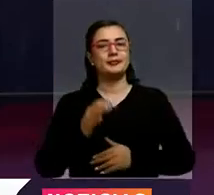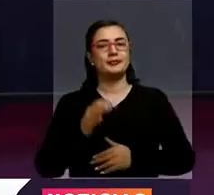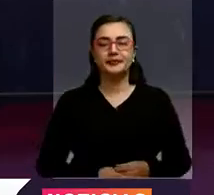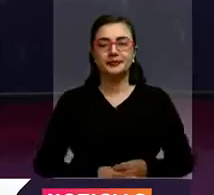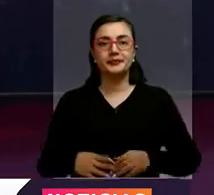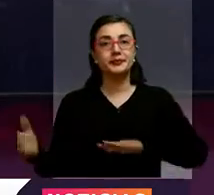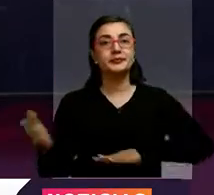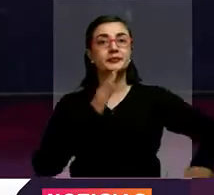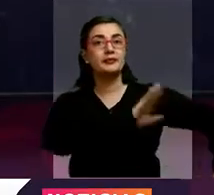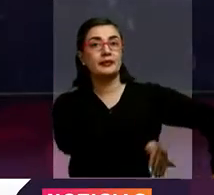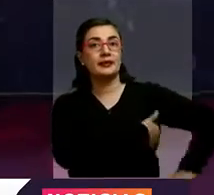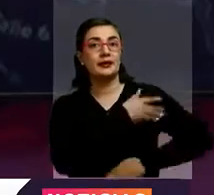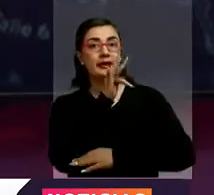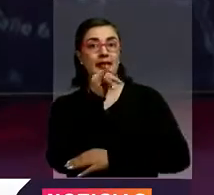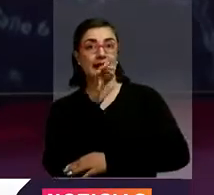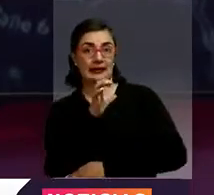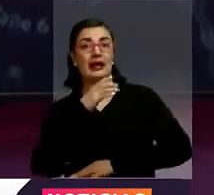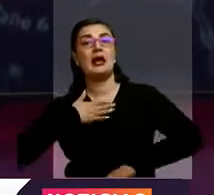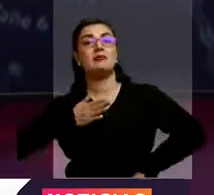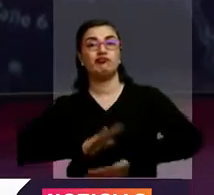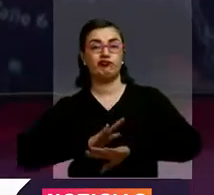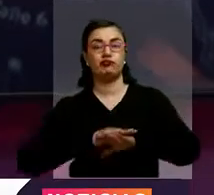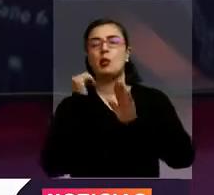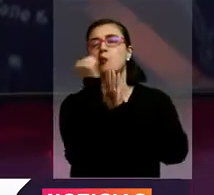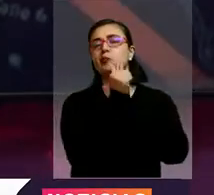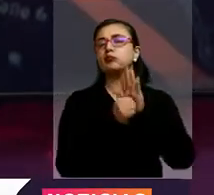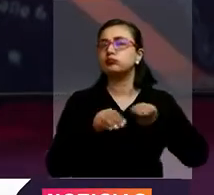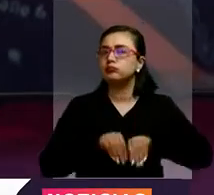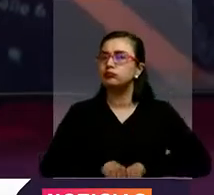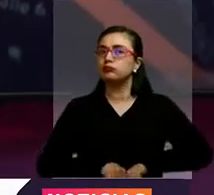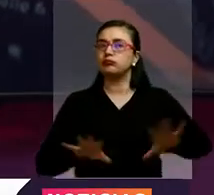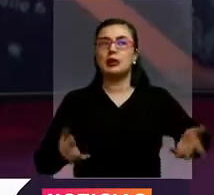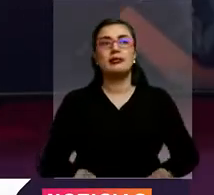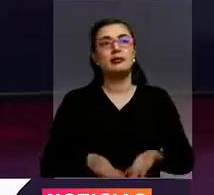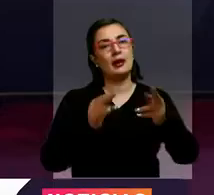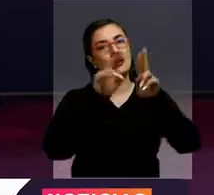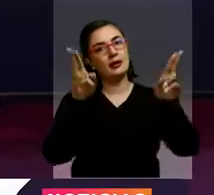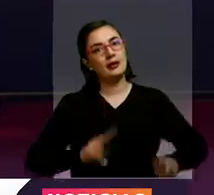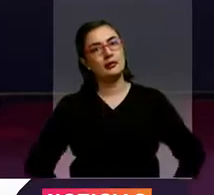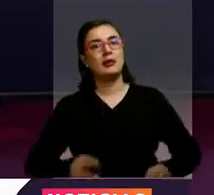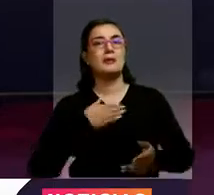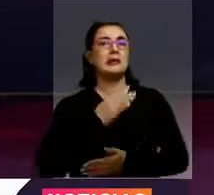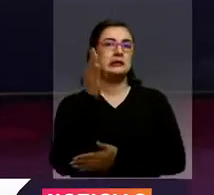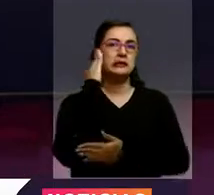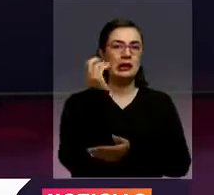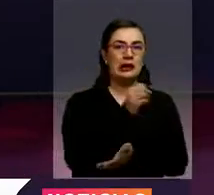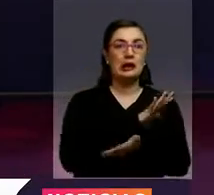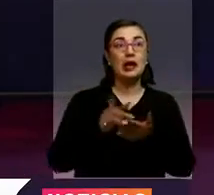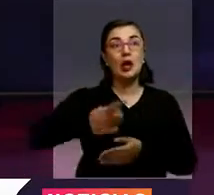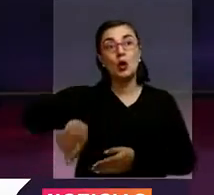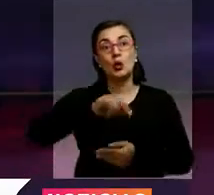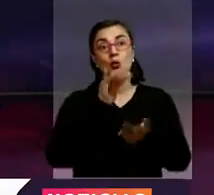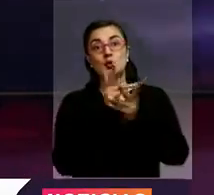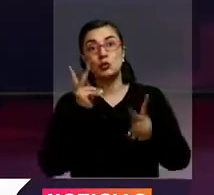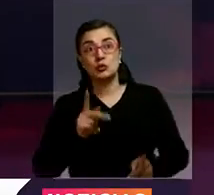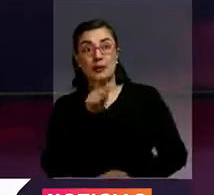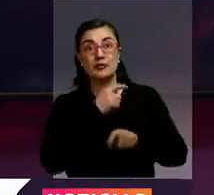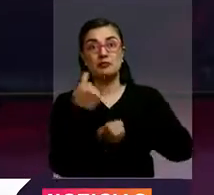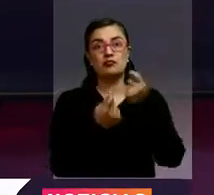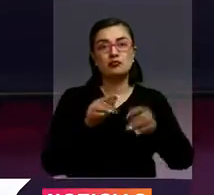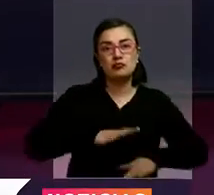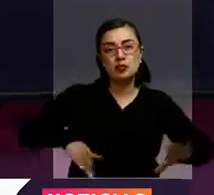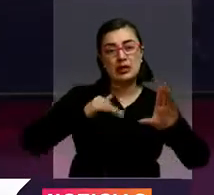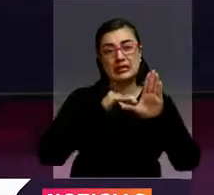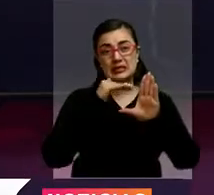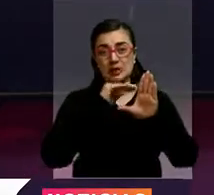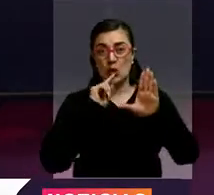El Ministerio de las TIC anunció un programa para beneficiar con internet y telefonía móvil gratis a estudiantes y emprendedores que residen en estratos 1 y